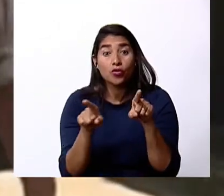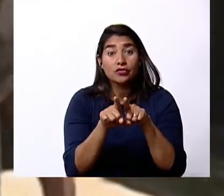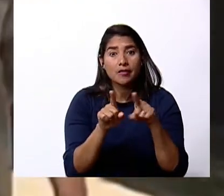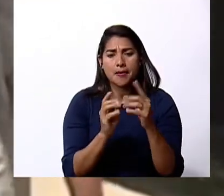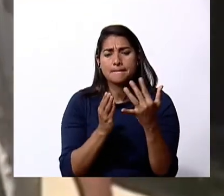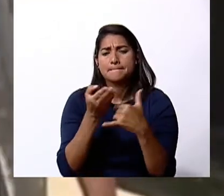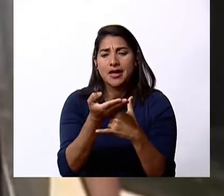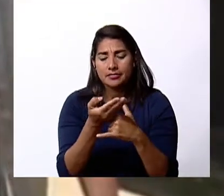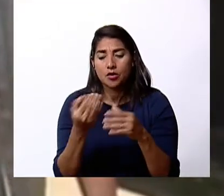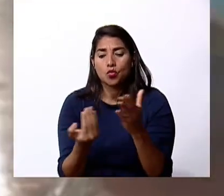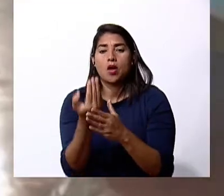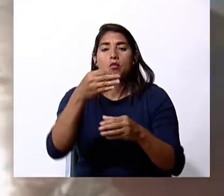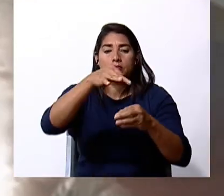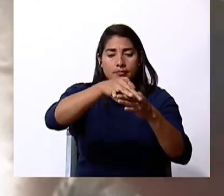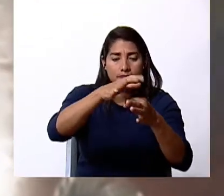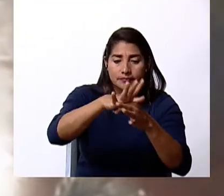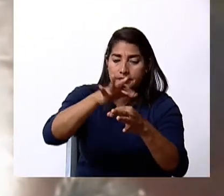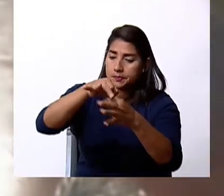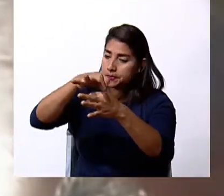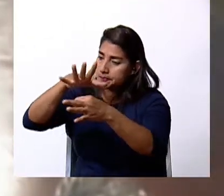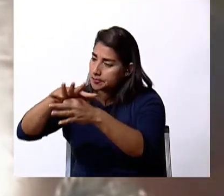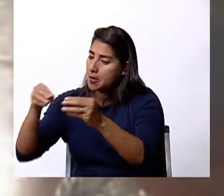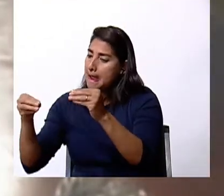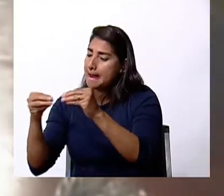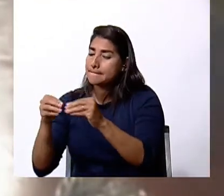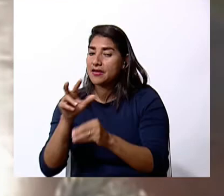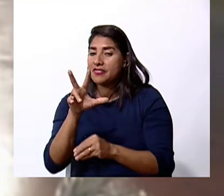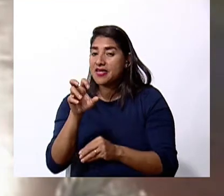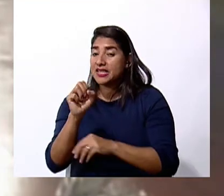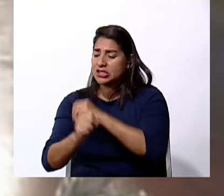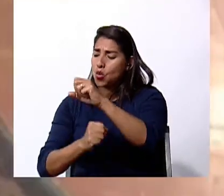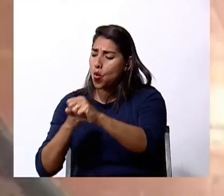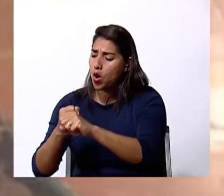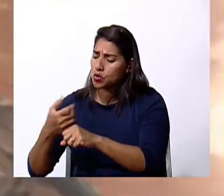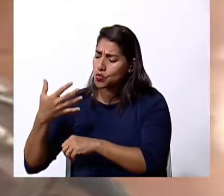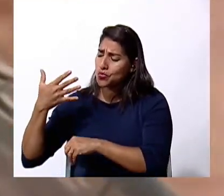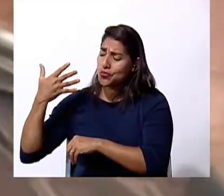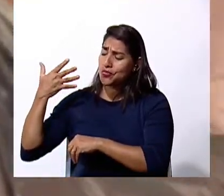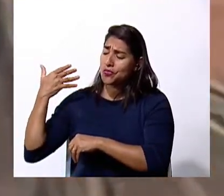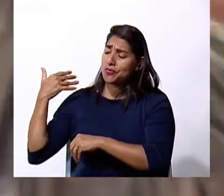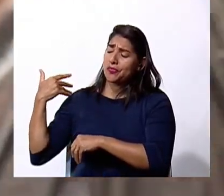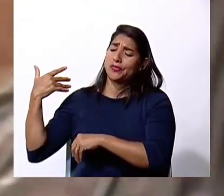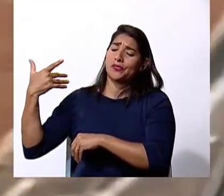incursionen en este cultivo alternativo con más de 300 años de existencia.